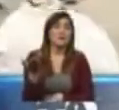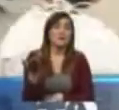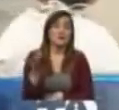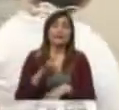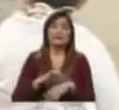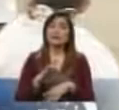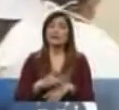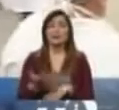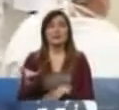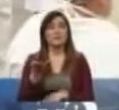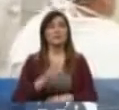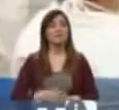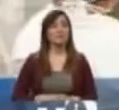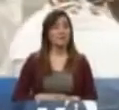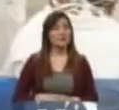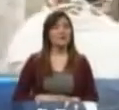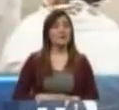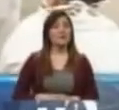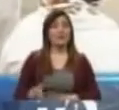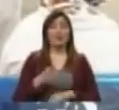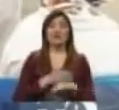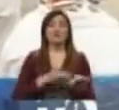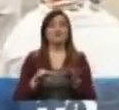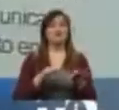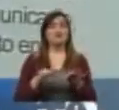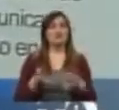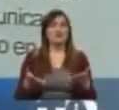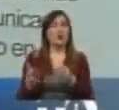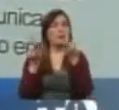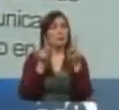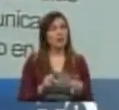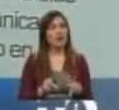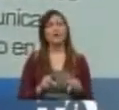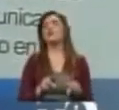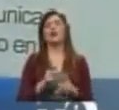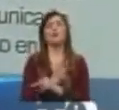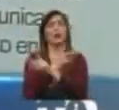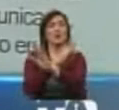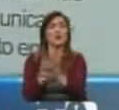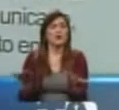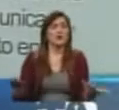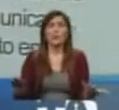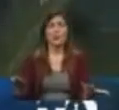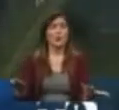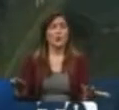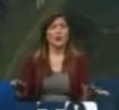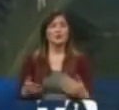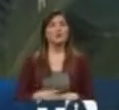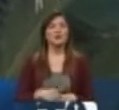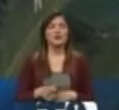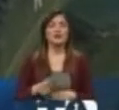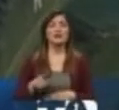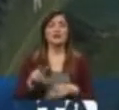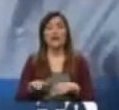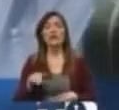cita. Aseguran que aparentemente esto no se habló y que no se pensó en un plan de contingencia, por lo que por esta razón seguirán intentando